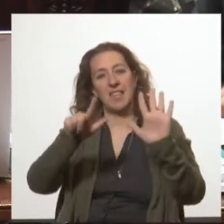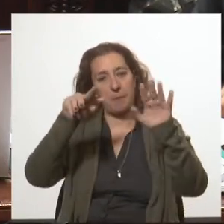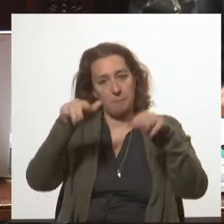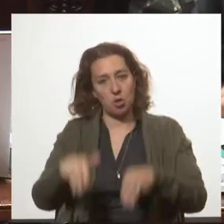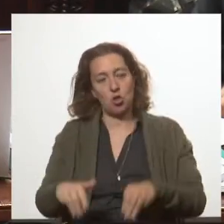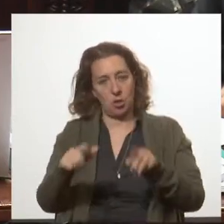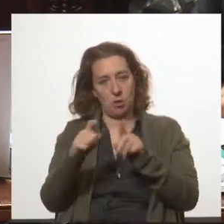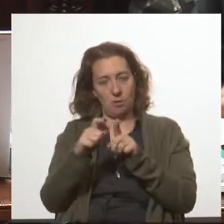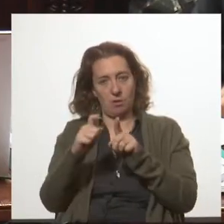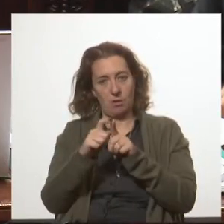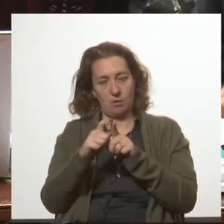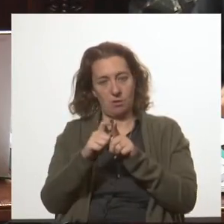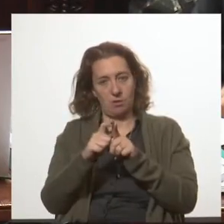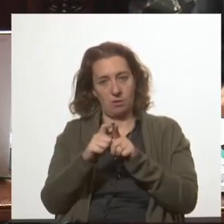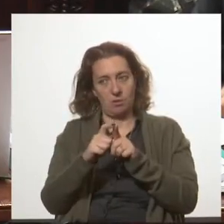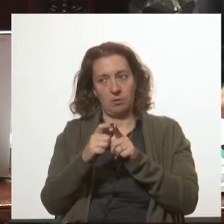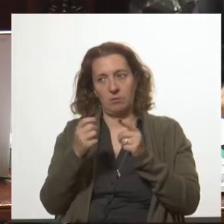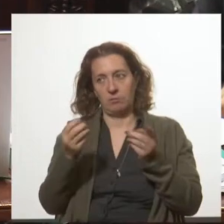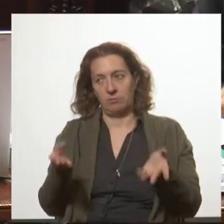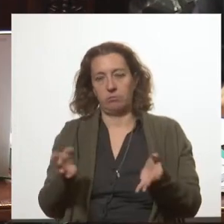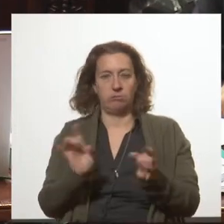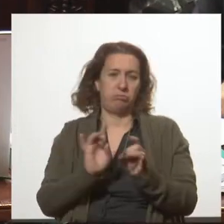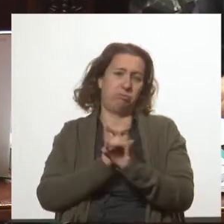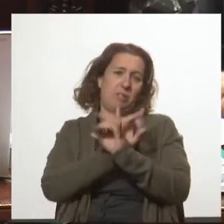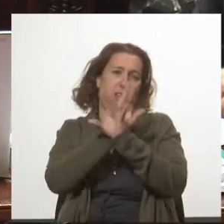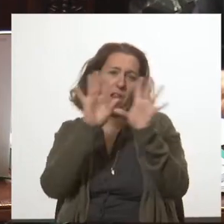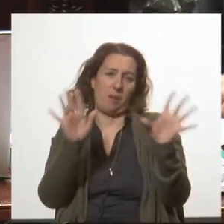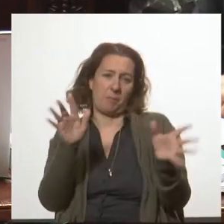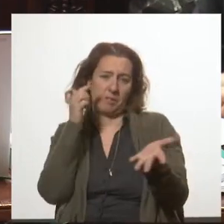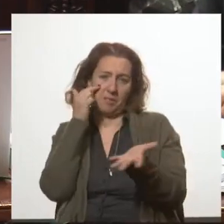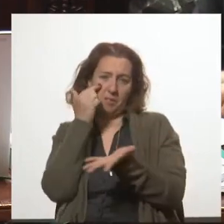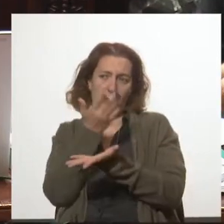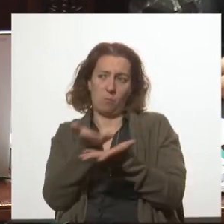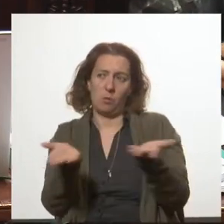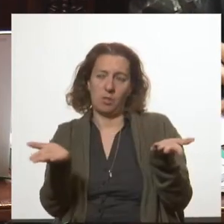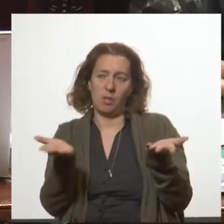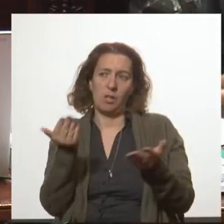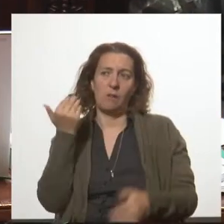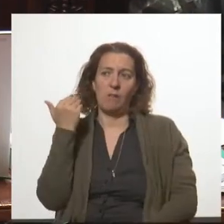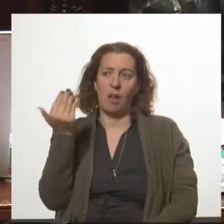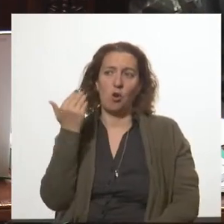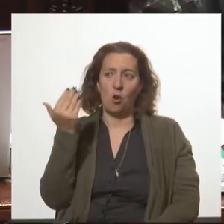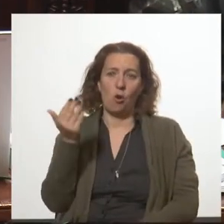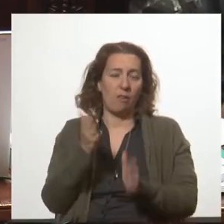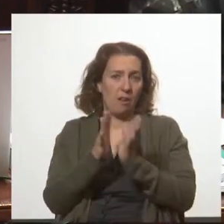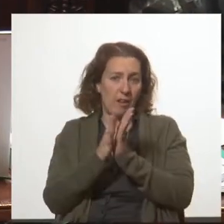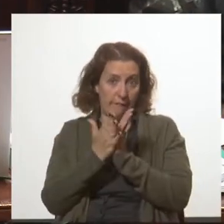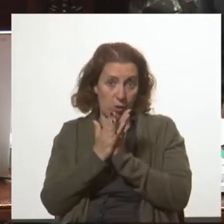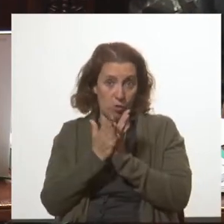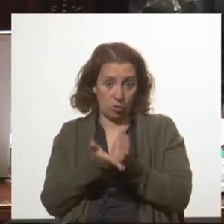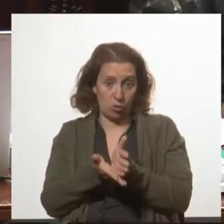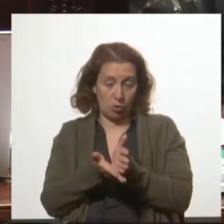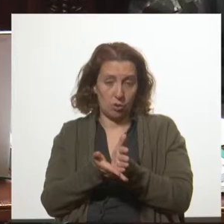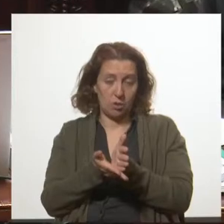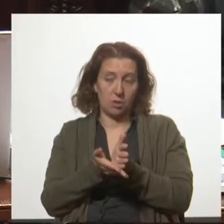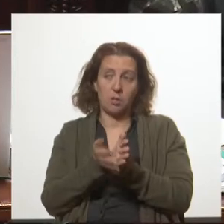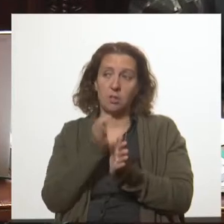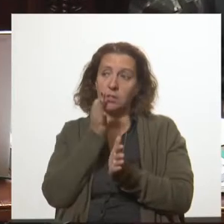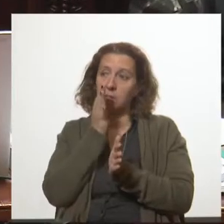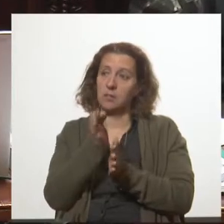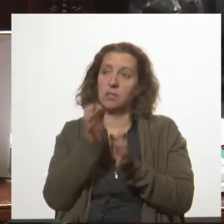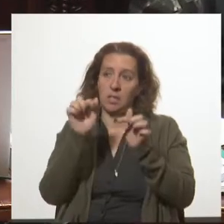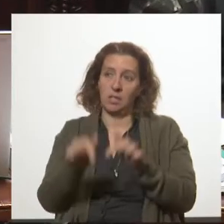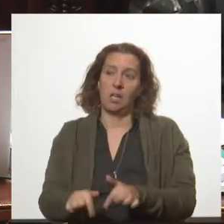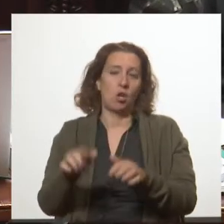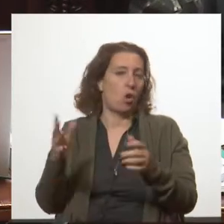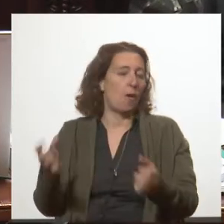con lo cual claramente se expresa que el valor de libros establece que aquí